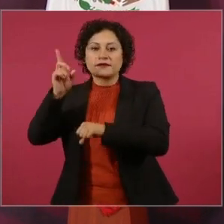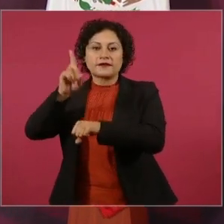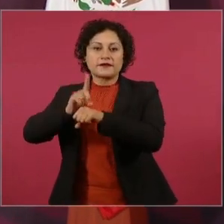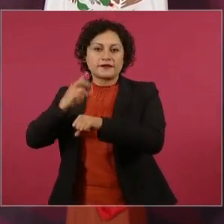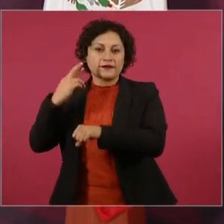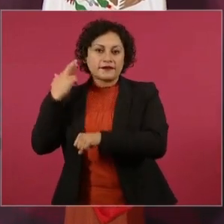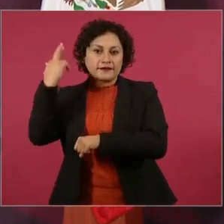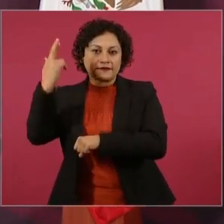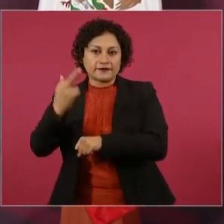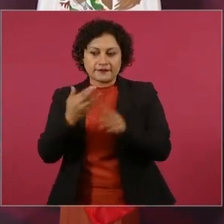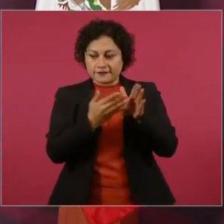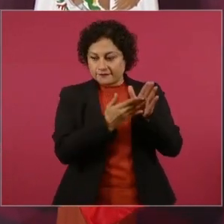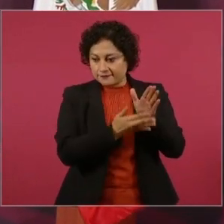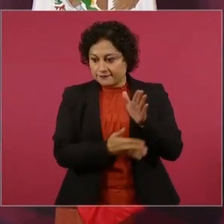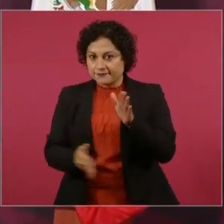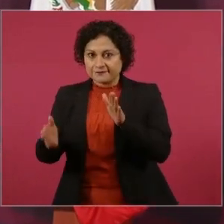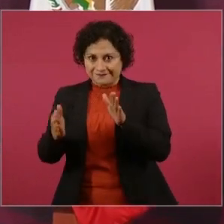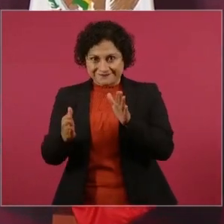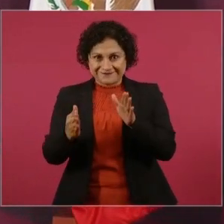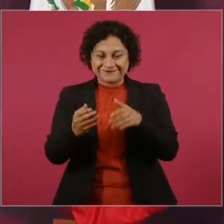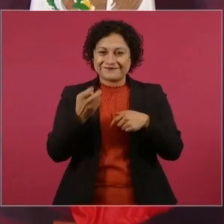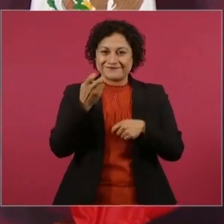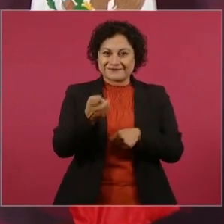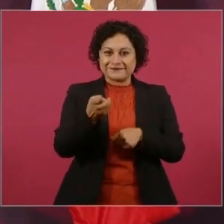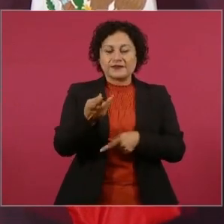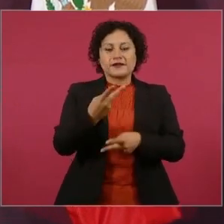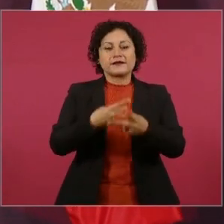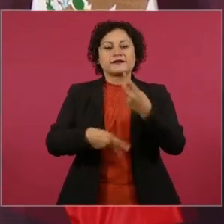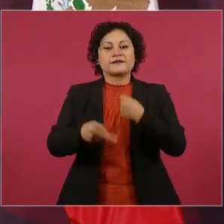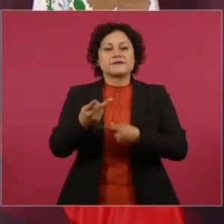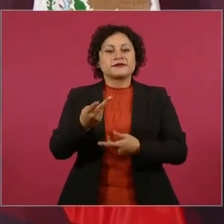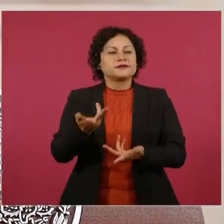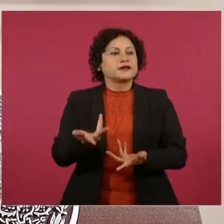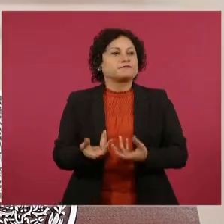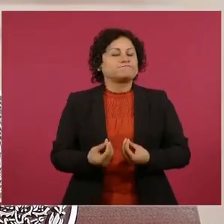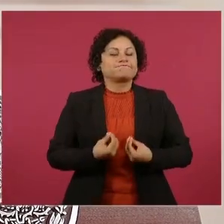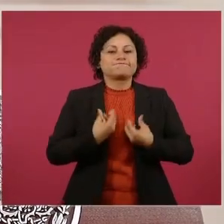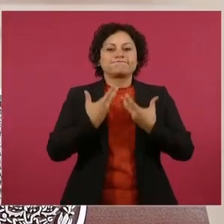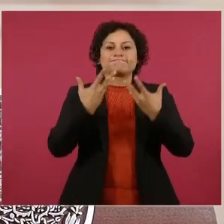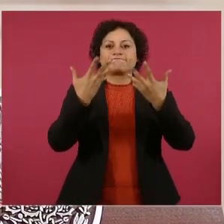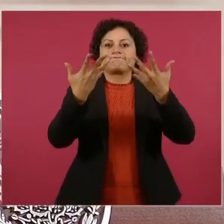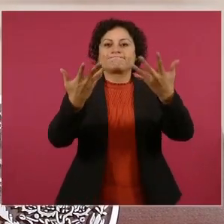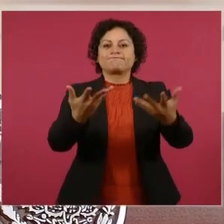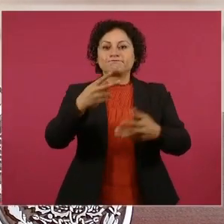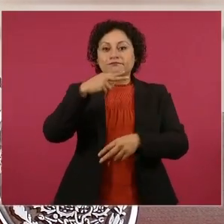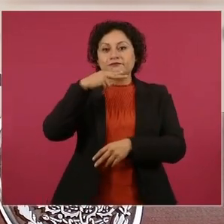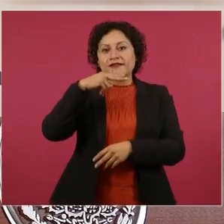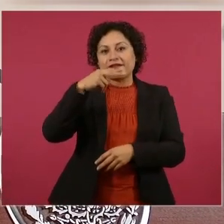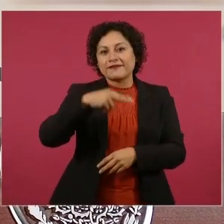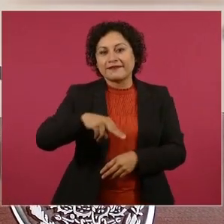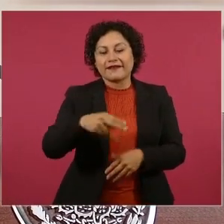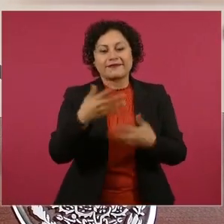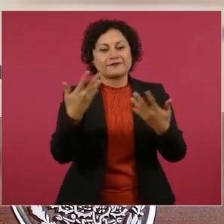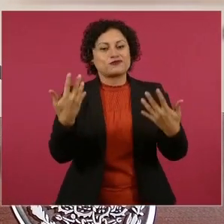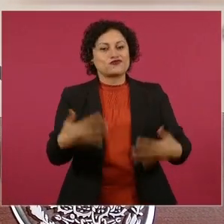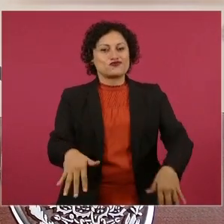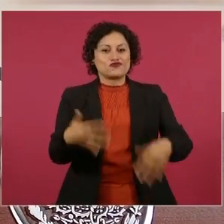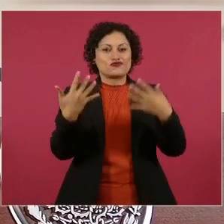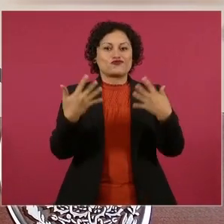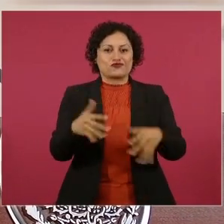ya empieza el espíritu navideño están las